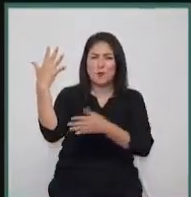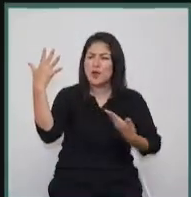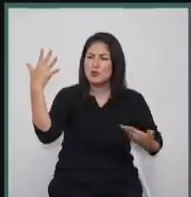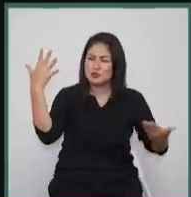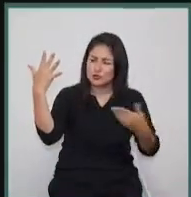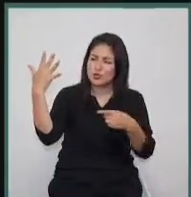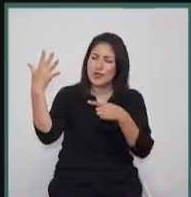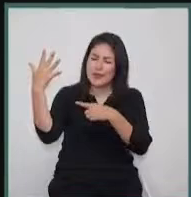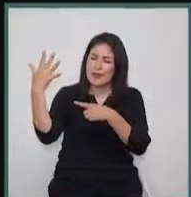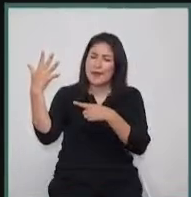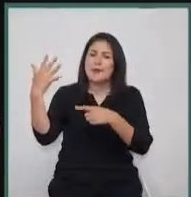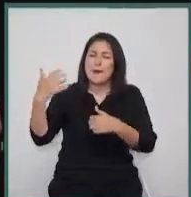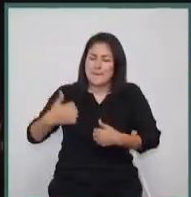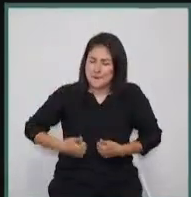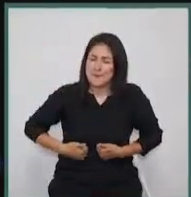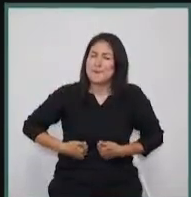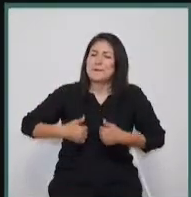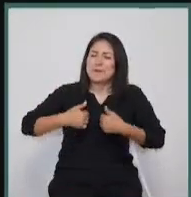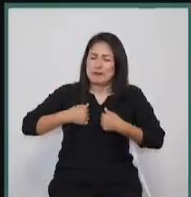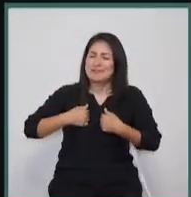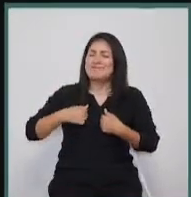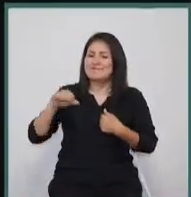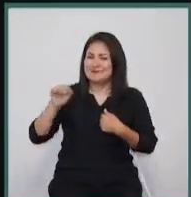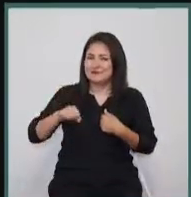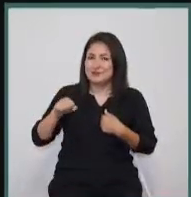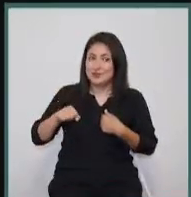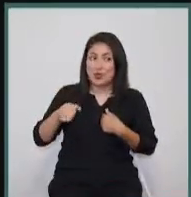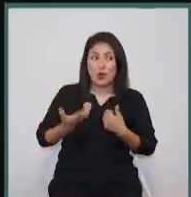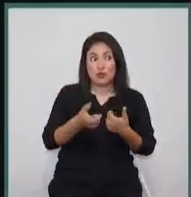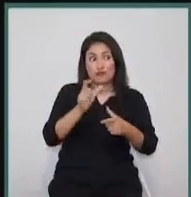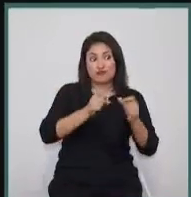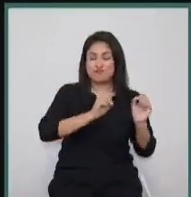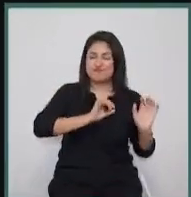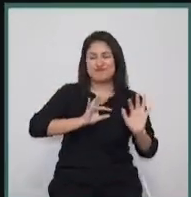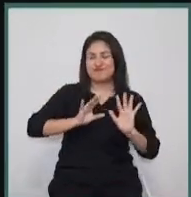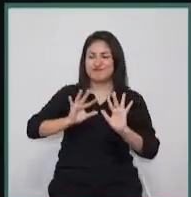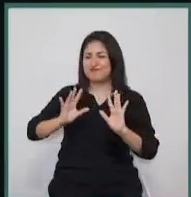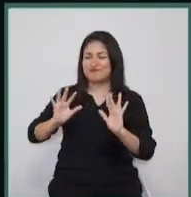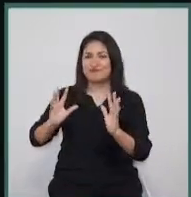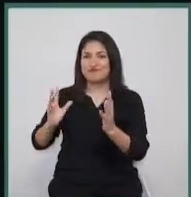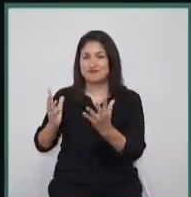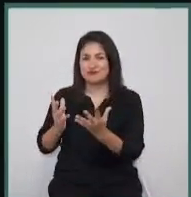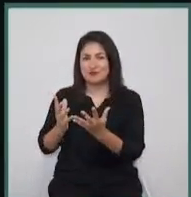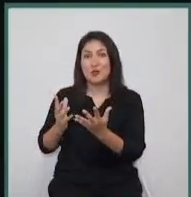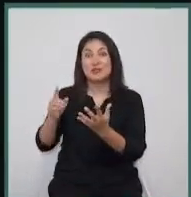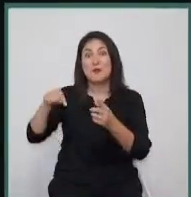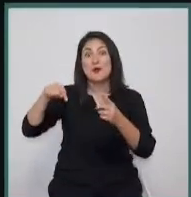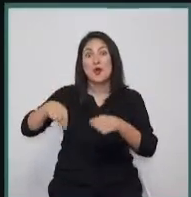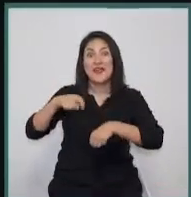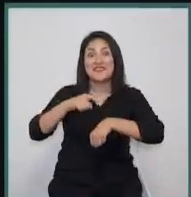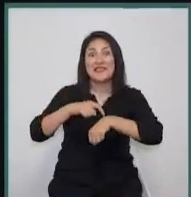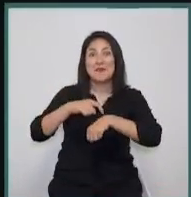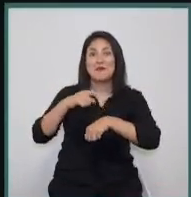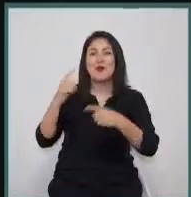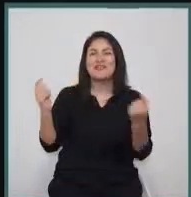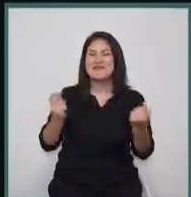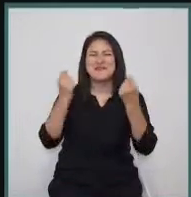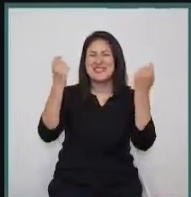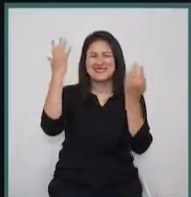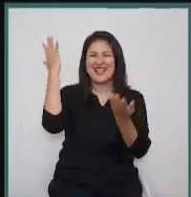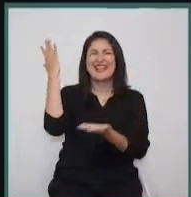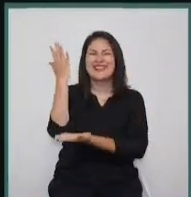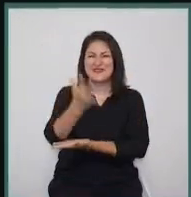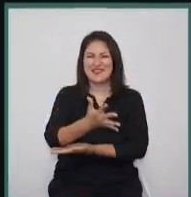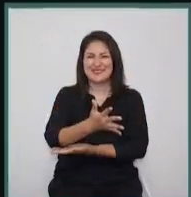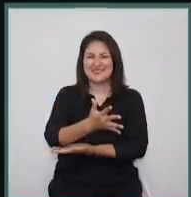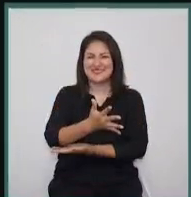Y para nosotros, ella tiene vida. Y estamos todos reunidos porque estamos en épocas